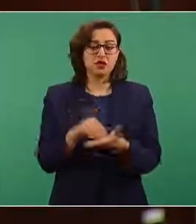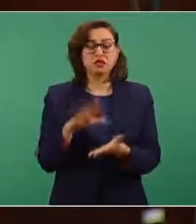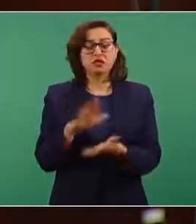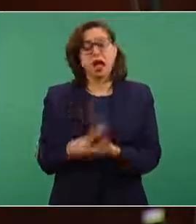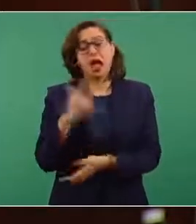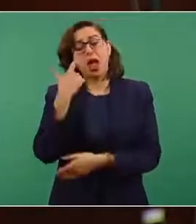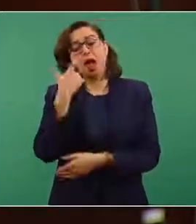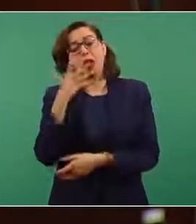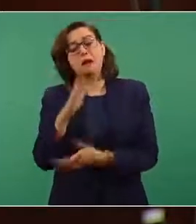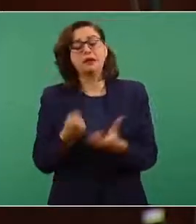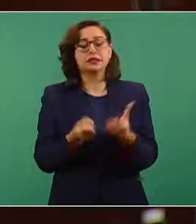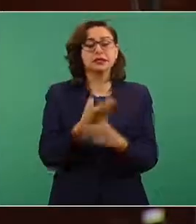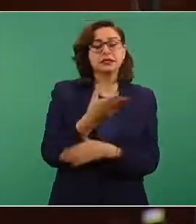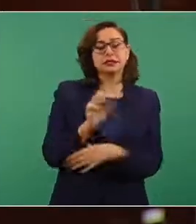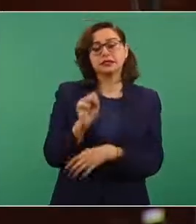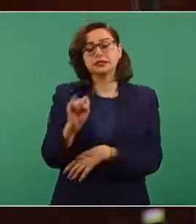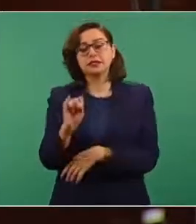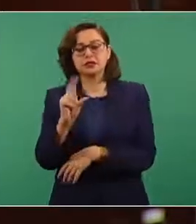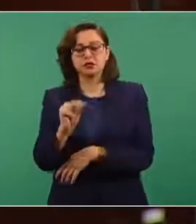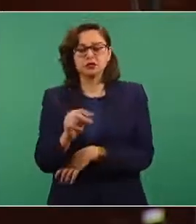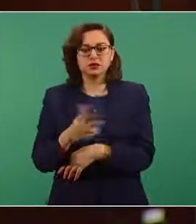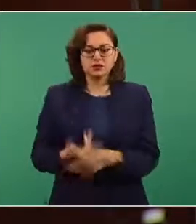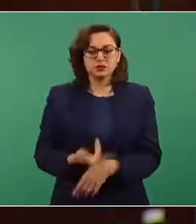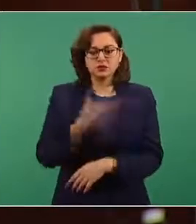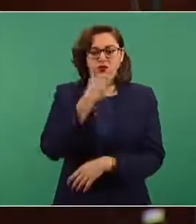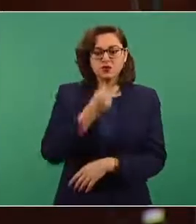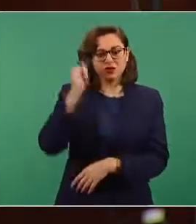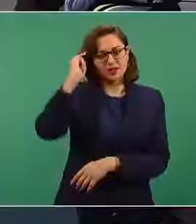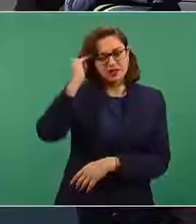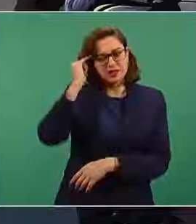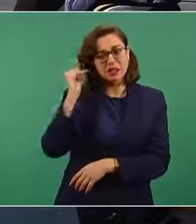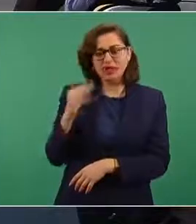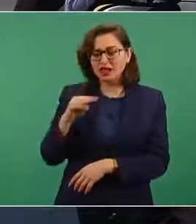no. Este es un hombre trabajador, mixteco. Bueno, mira,